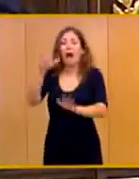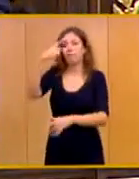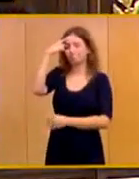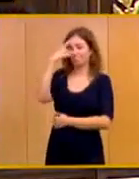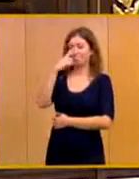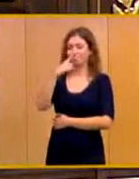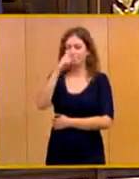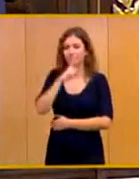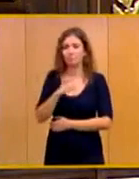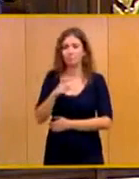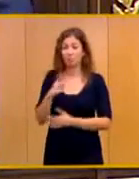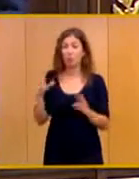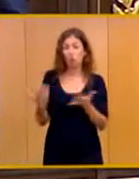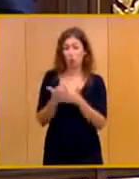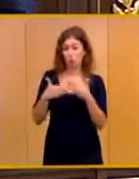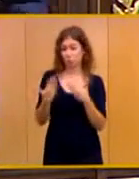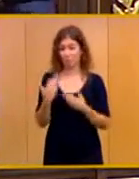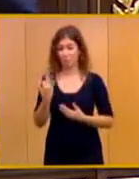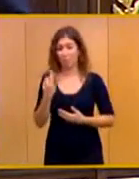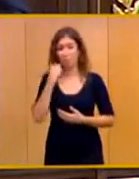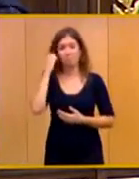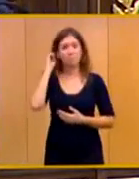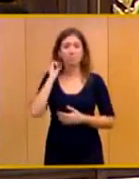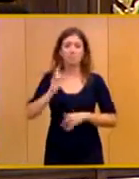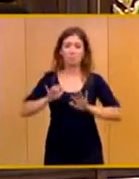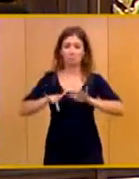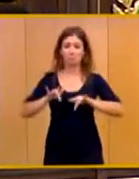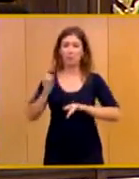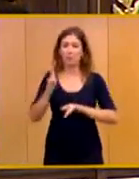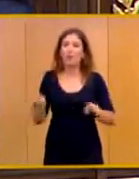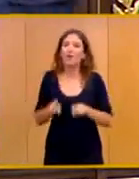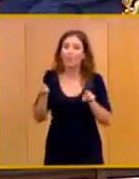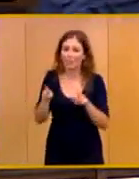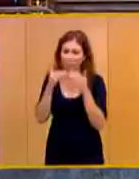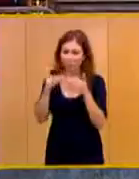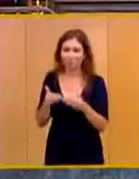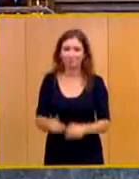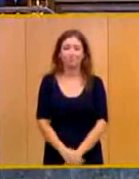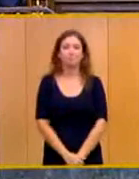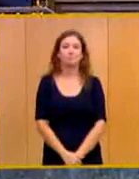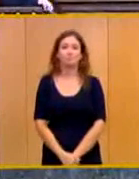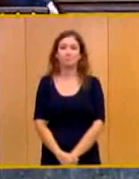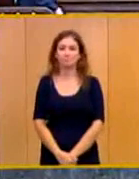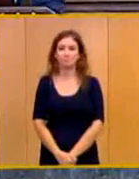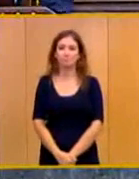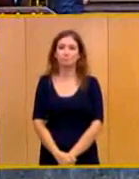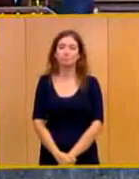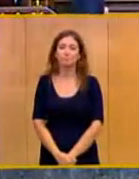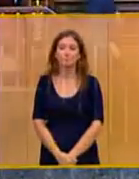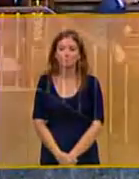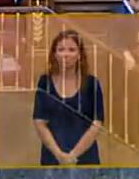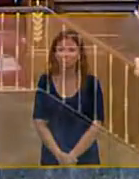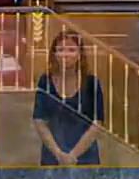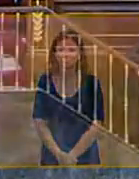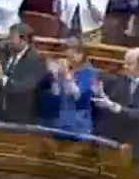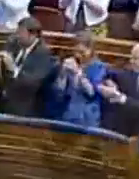todos a modernizarnos. No eran papeles escritos a máquina, sino a ordenador. Muchas gracias. Está